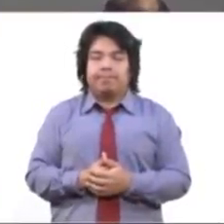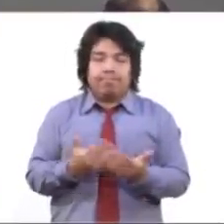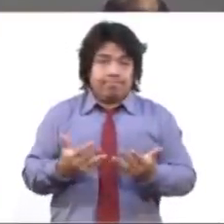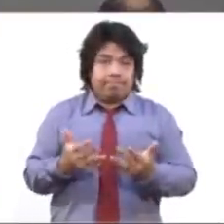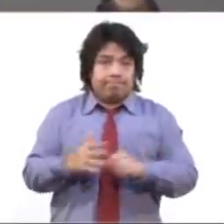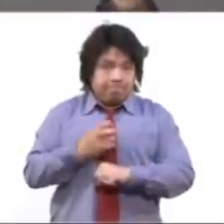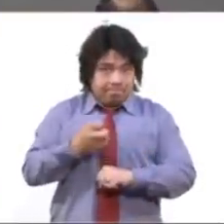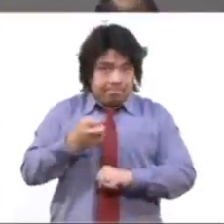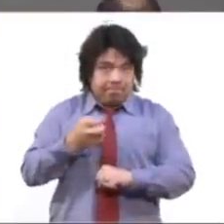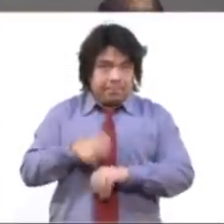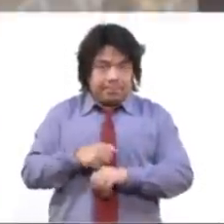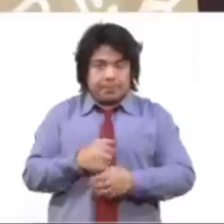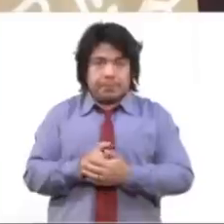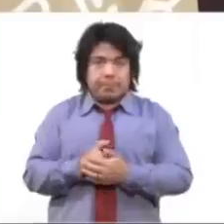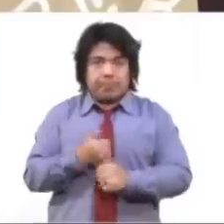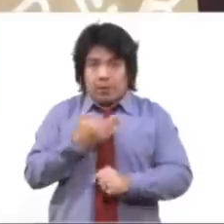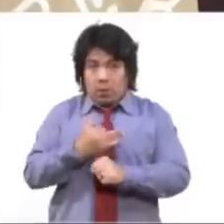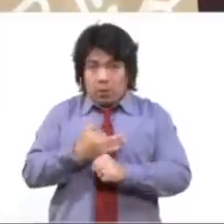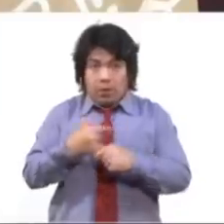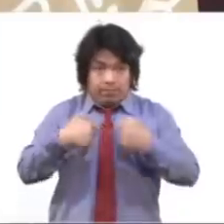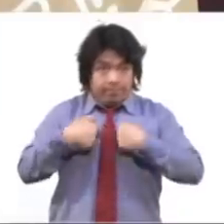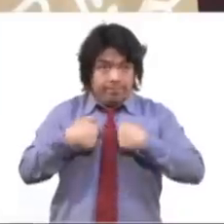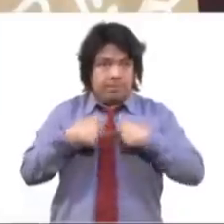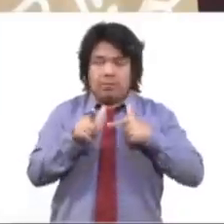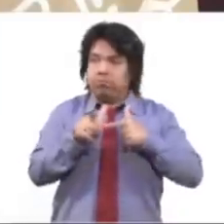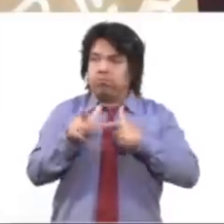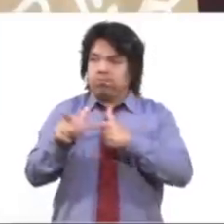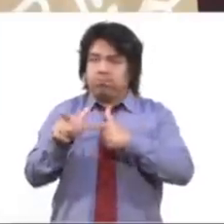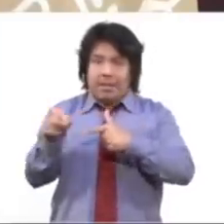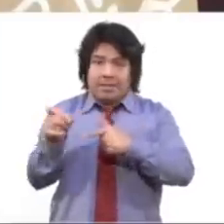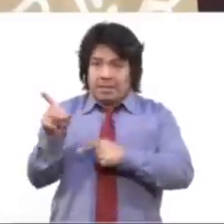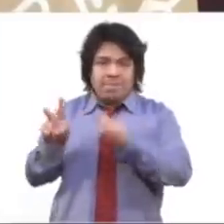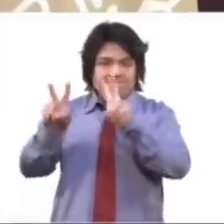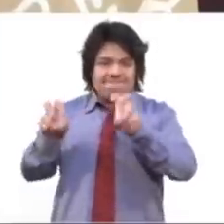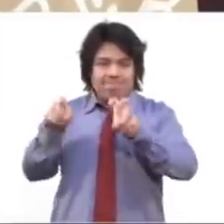Por eso voy a seguir tocando el tema.